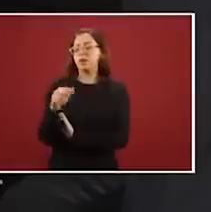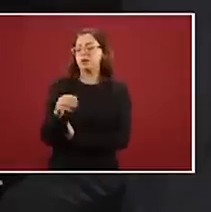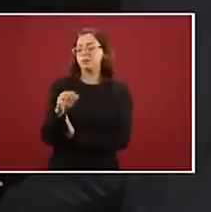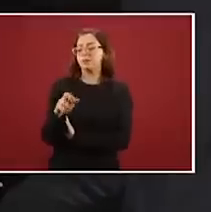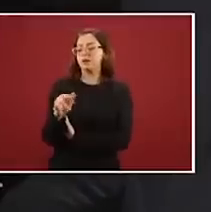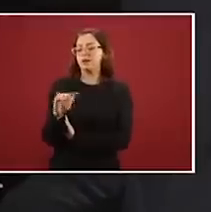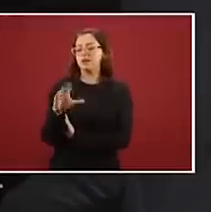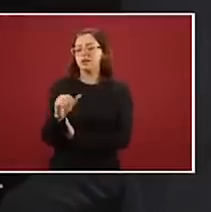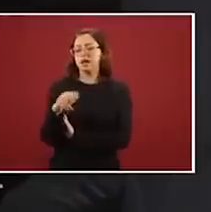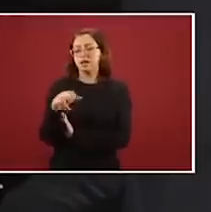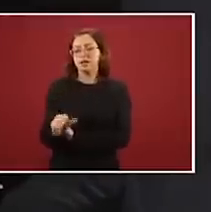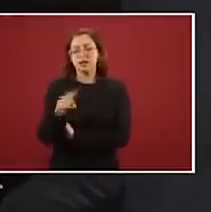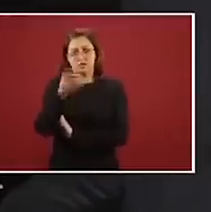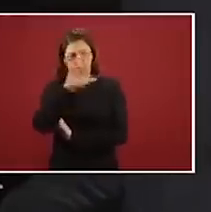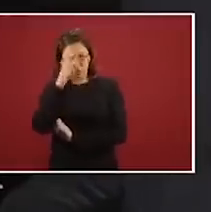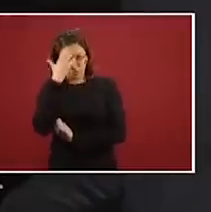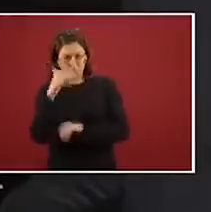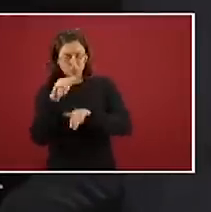Sí, sí, está bien, pero